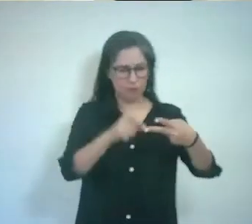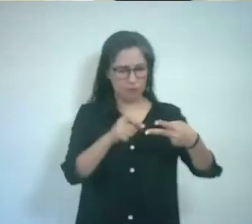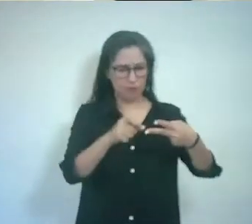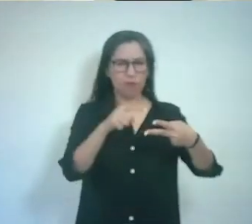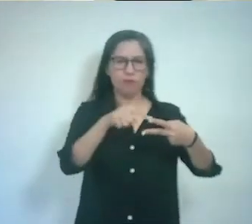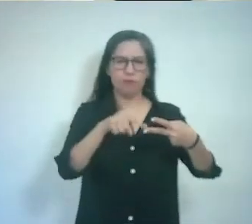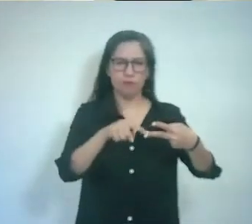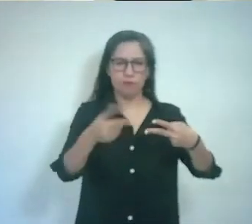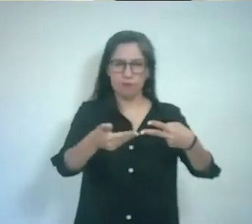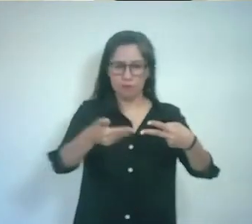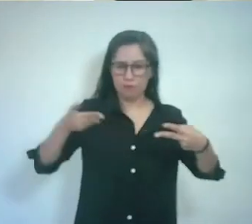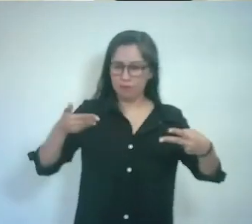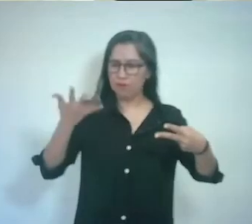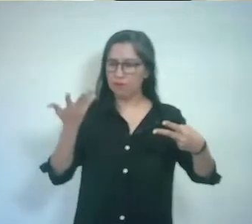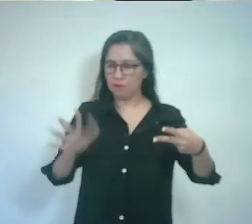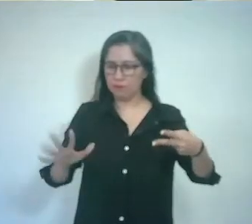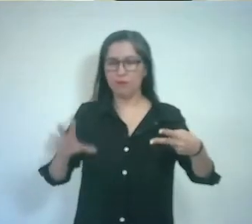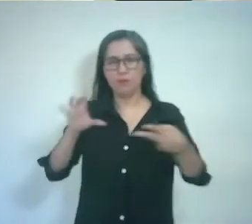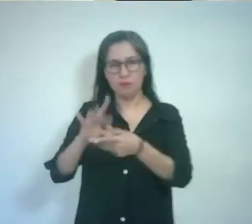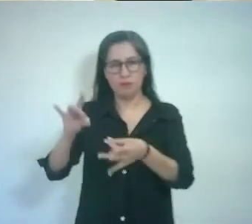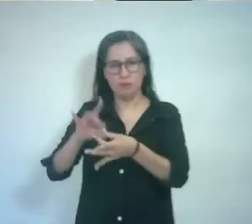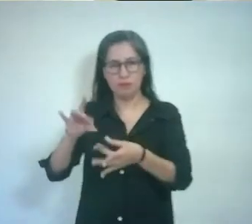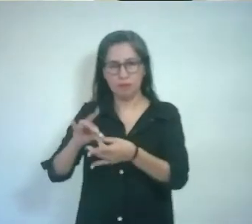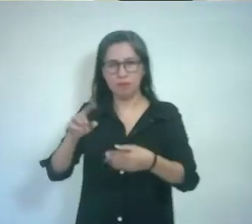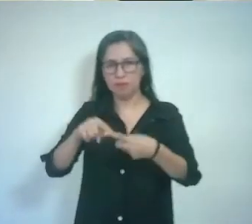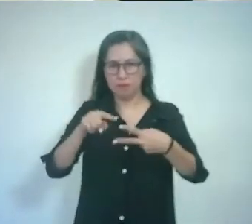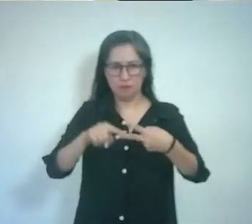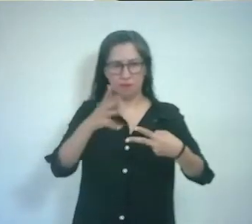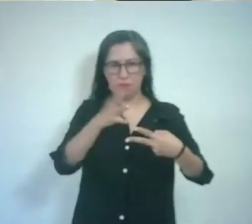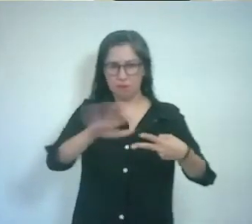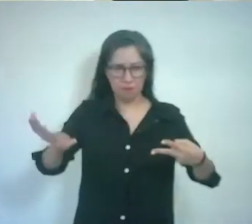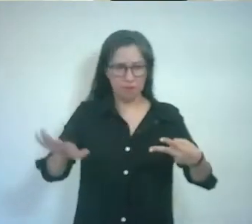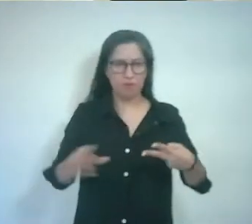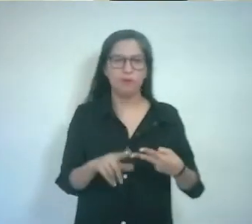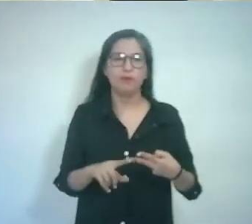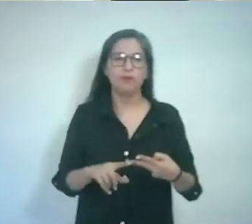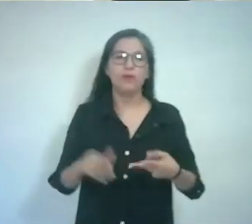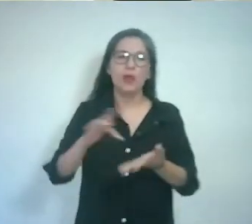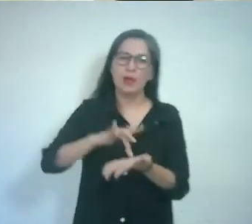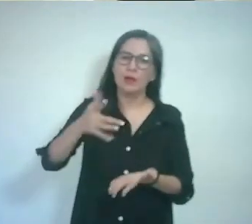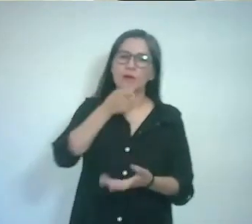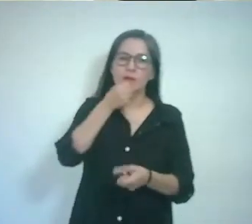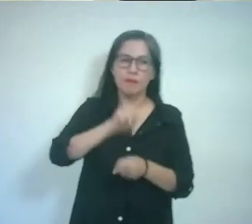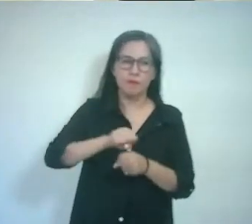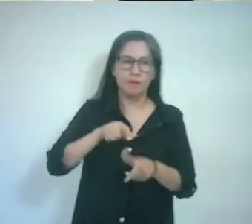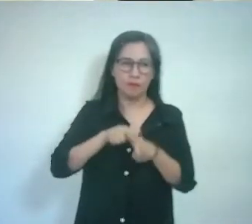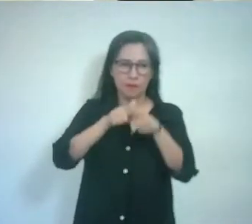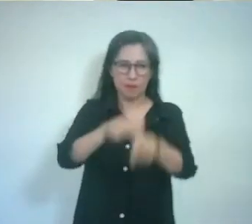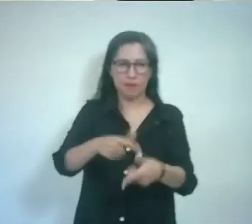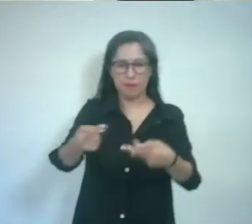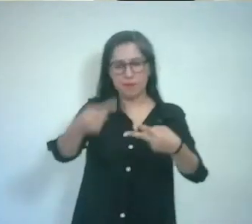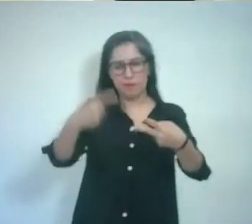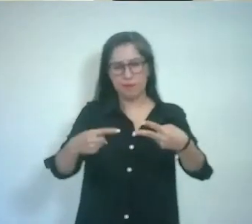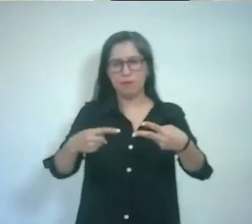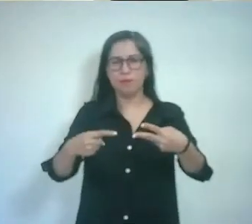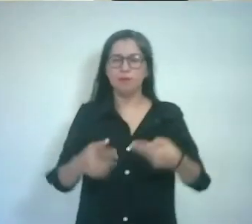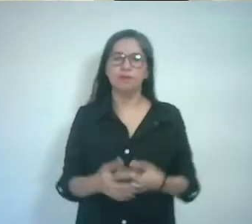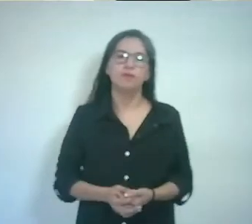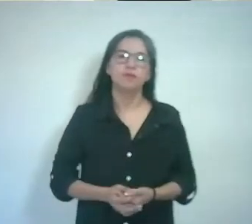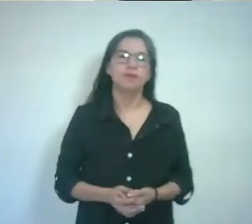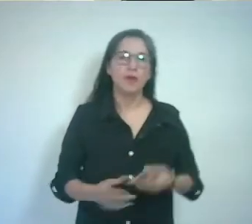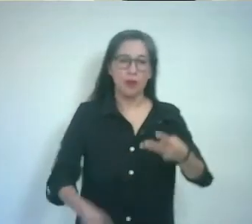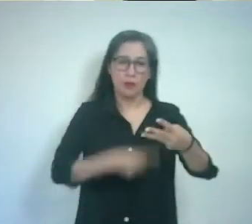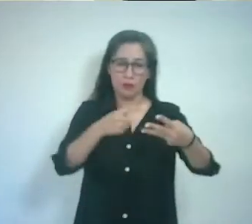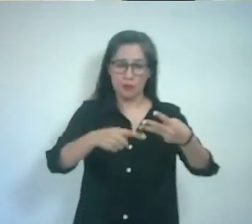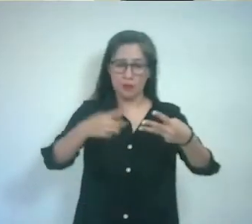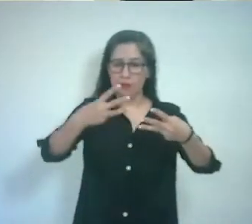fueron desahogados para dar inicio a la presente sesión. Muchas gracias, secretario. Por favor, continúe con el orden del día. El tercer punto